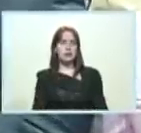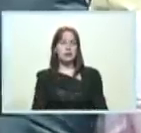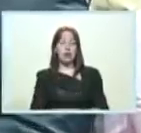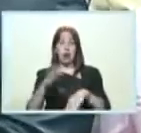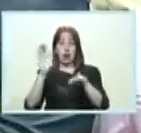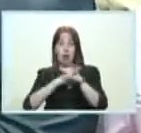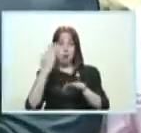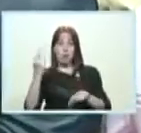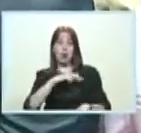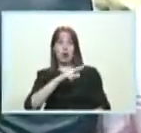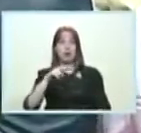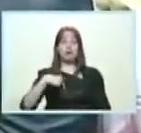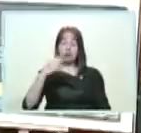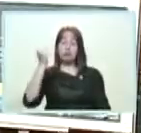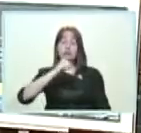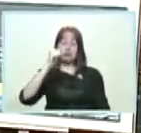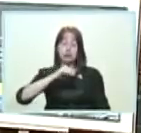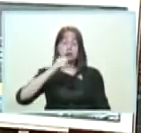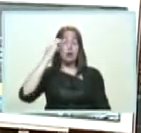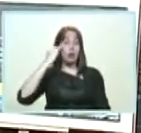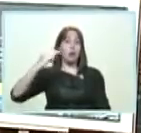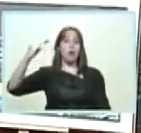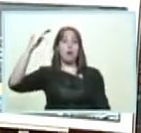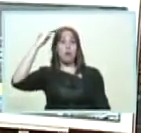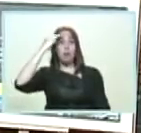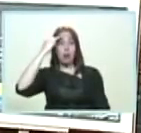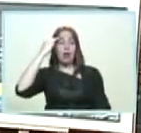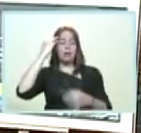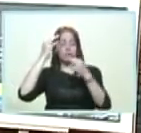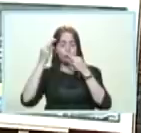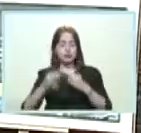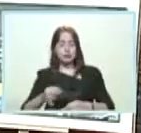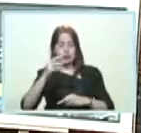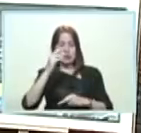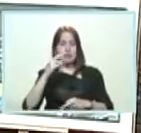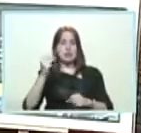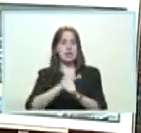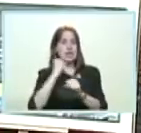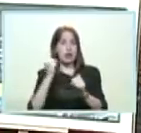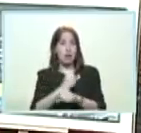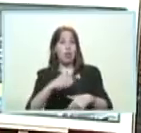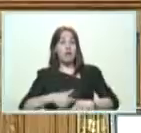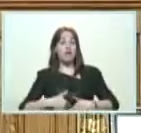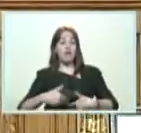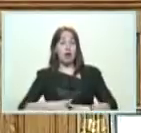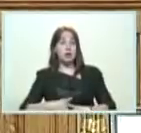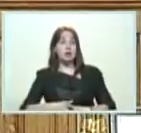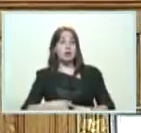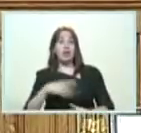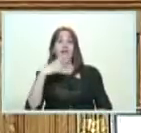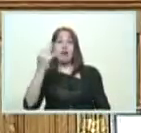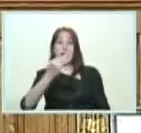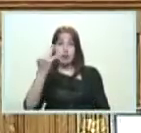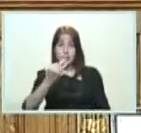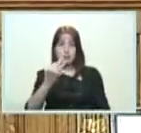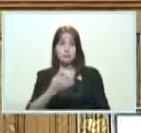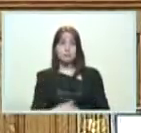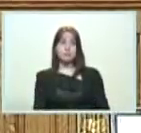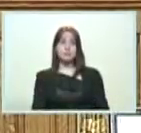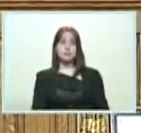Porque nosotros sí tenemos moral, porque venimos de hogares humildes, de trabajo, de esfuerzo, honesto, ¿verdad?